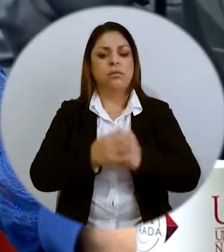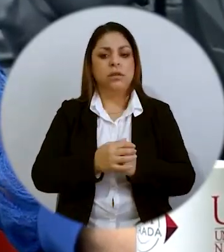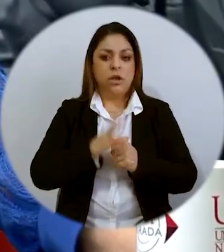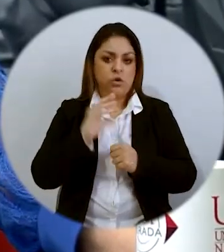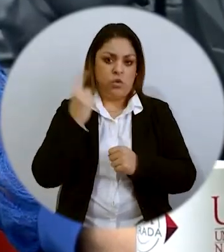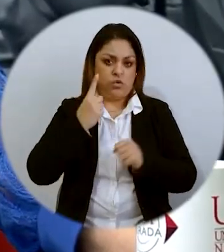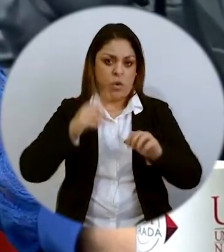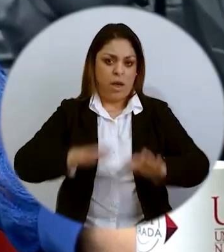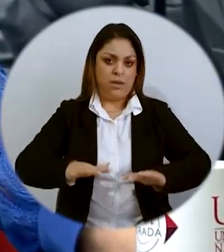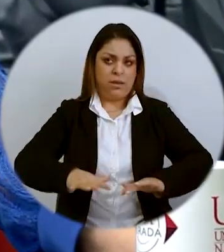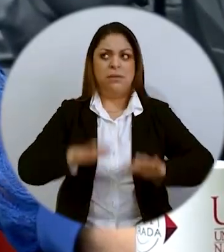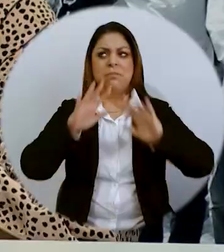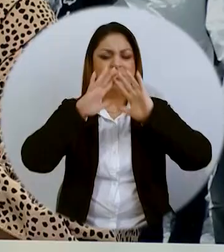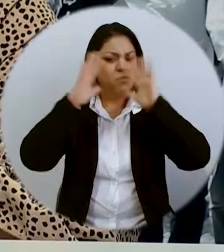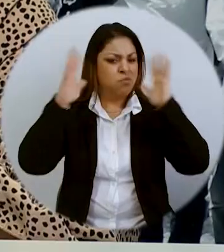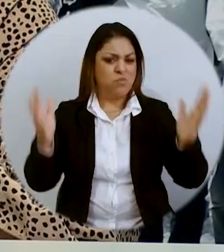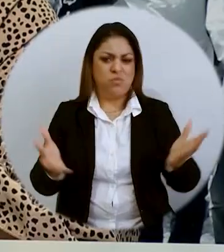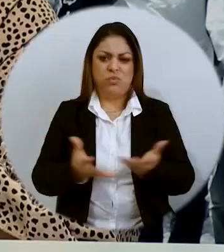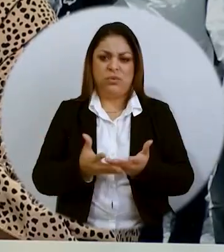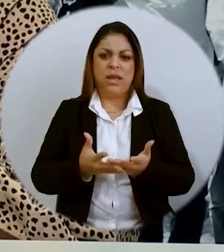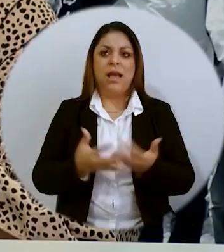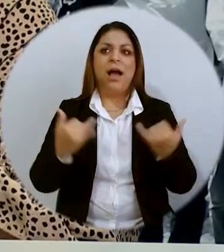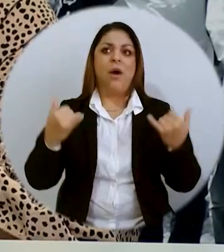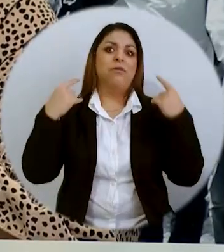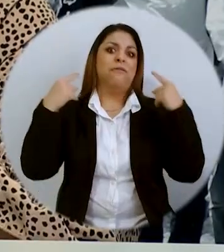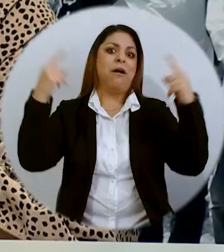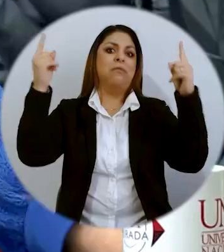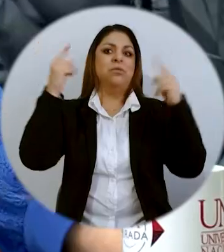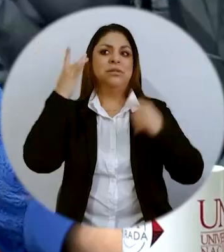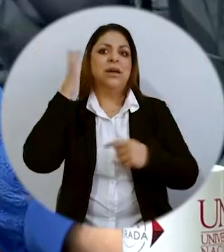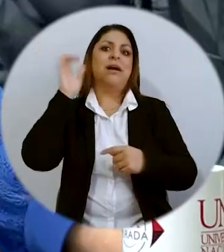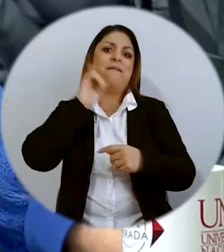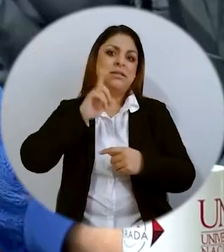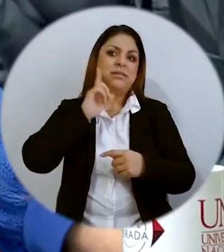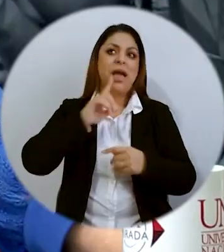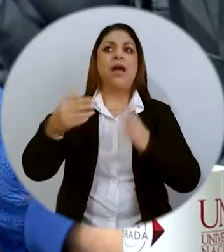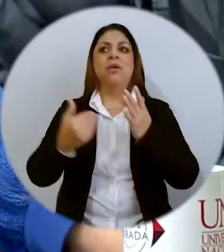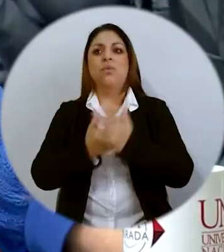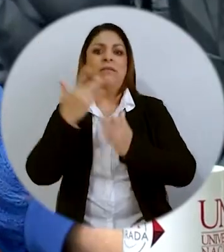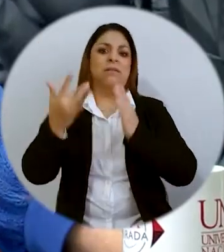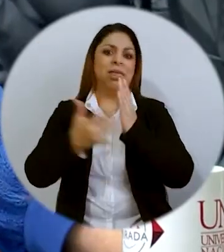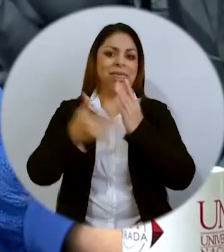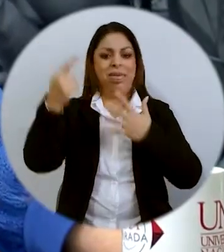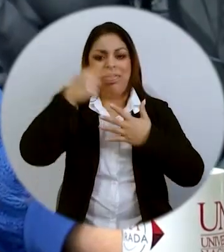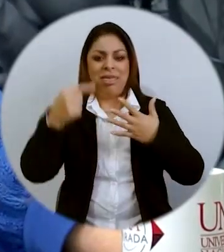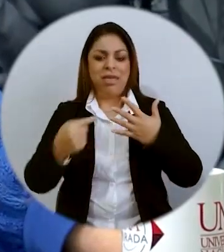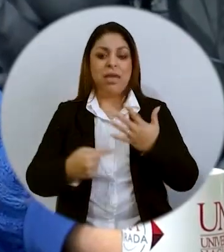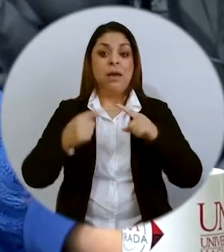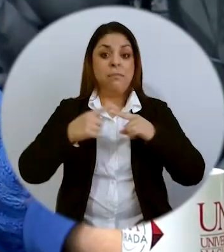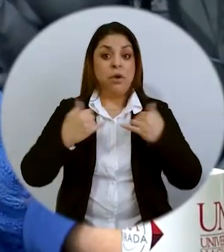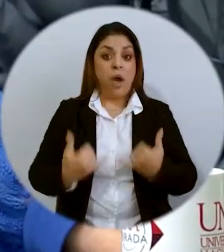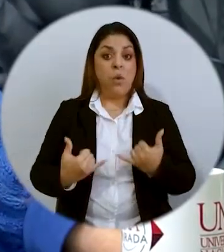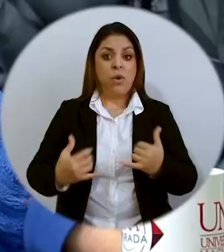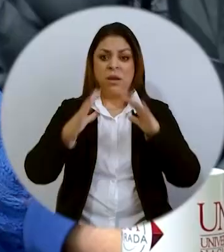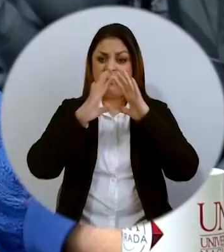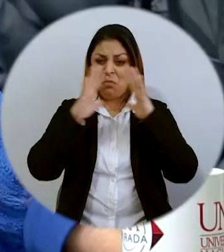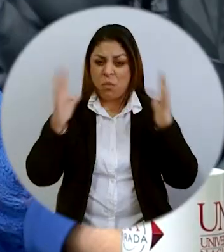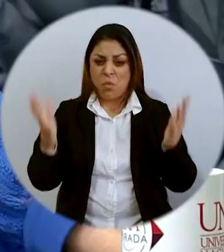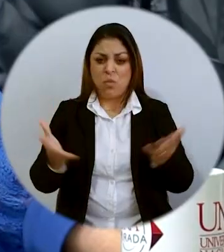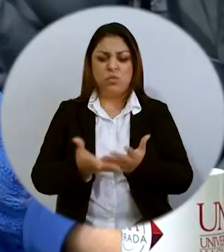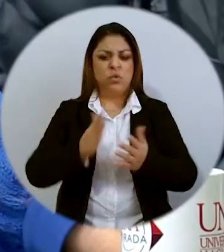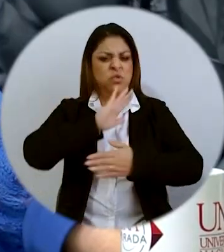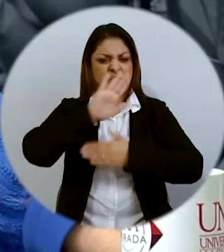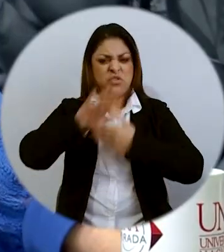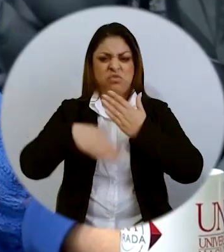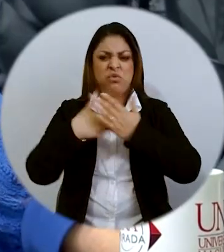es como una voz mundial. O sea, llegó el boom de la inteligencia artificial, de las nuevas tecnologías y todo esto, y hoy por hoy prácticamente en todo el